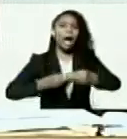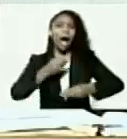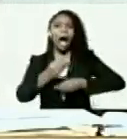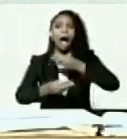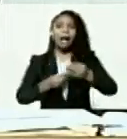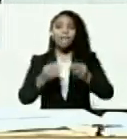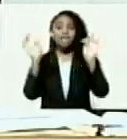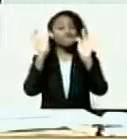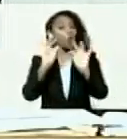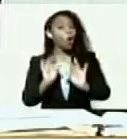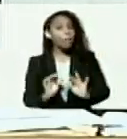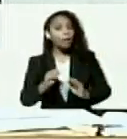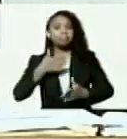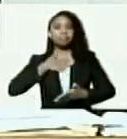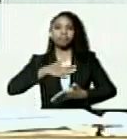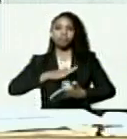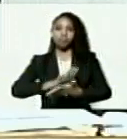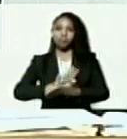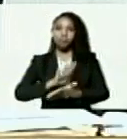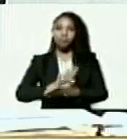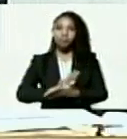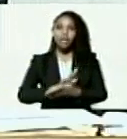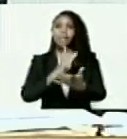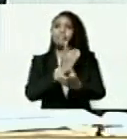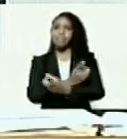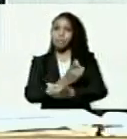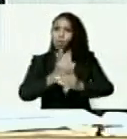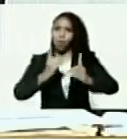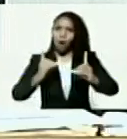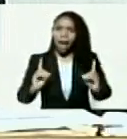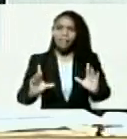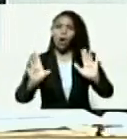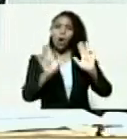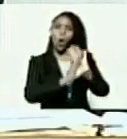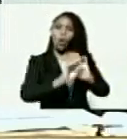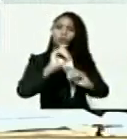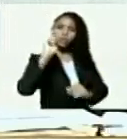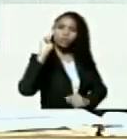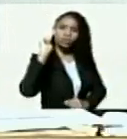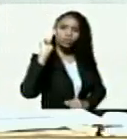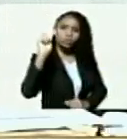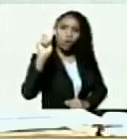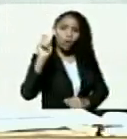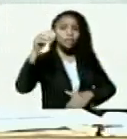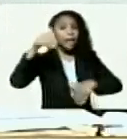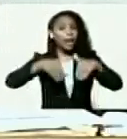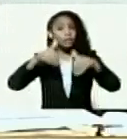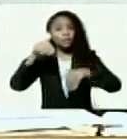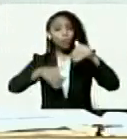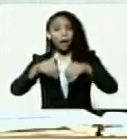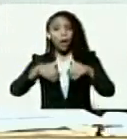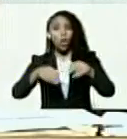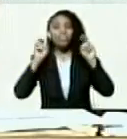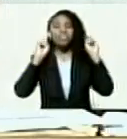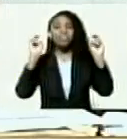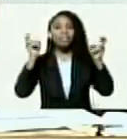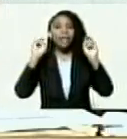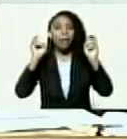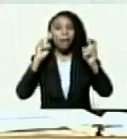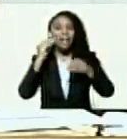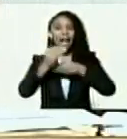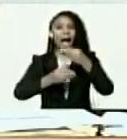de manera pacífica, democrática, constitucional y electoral los asuntos